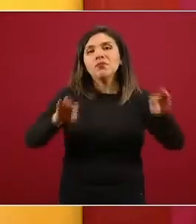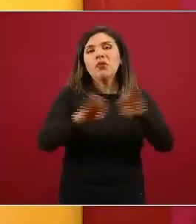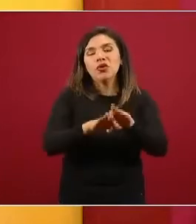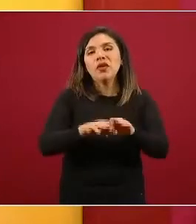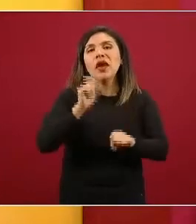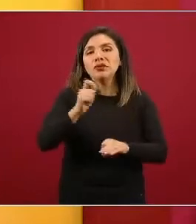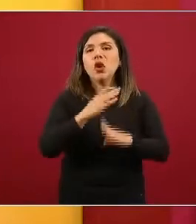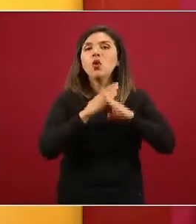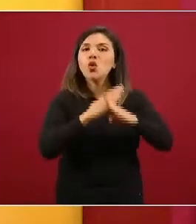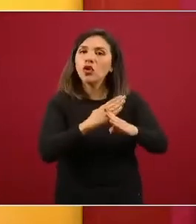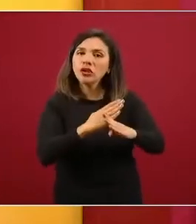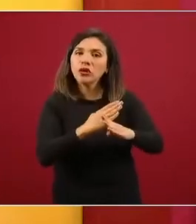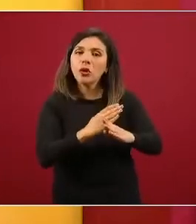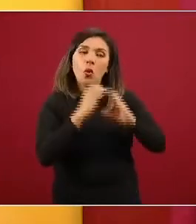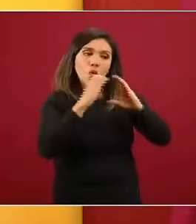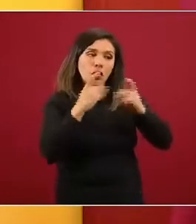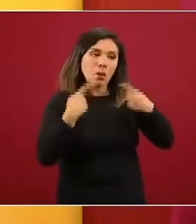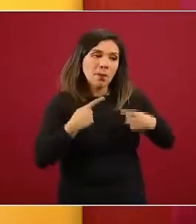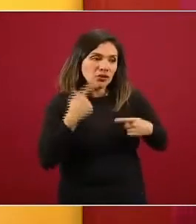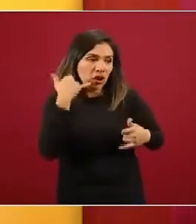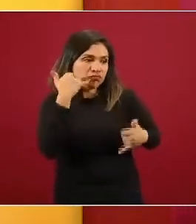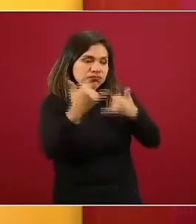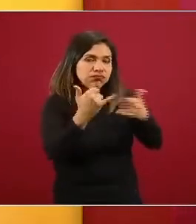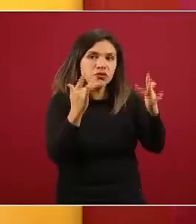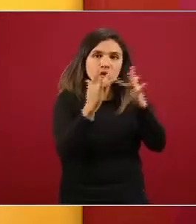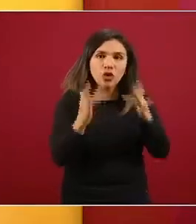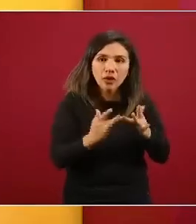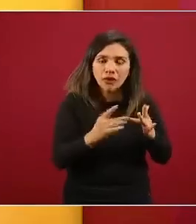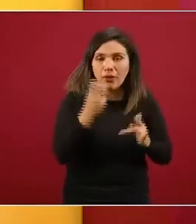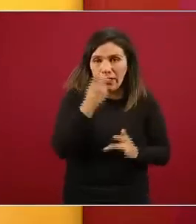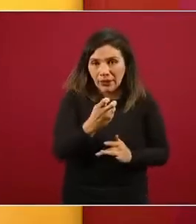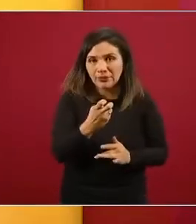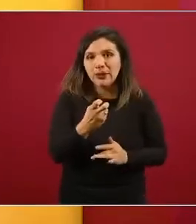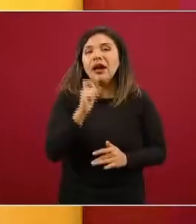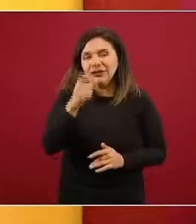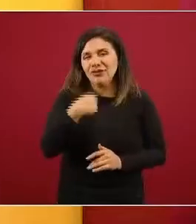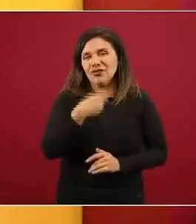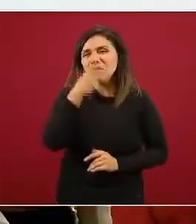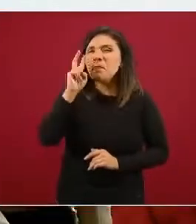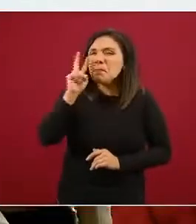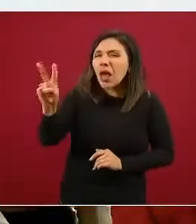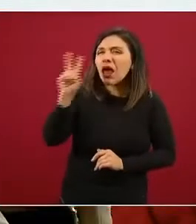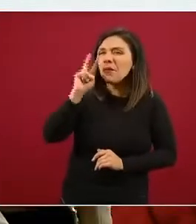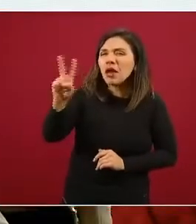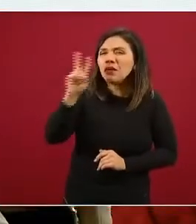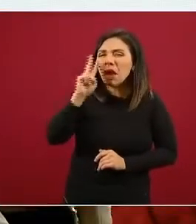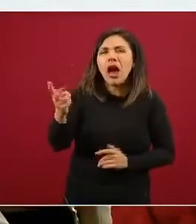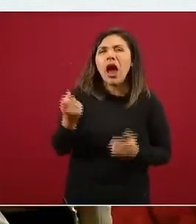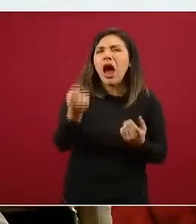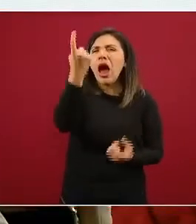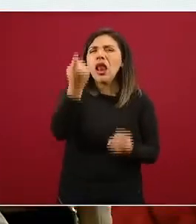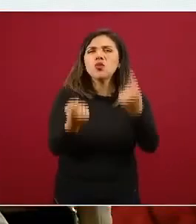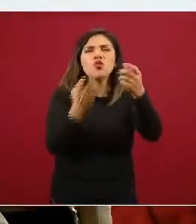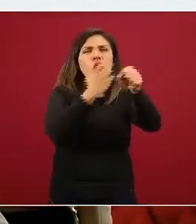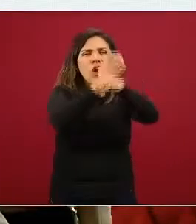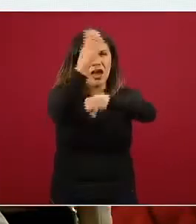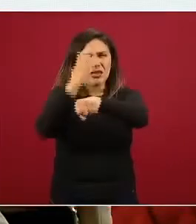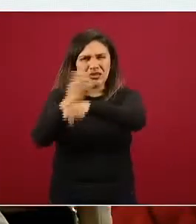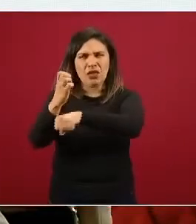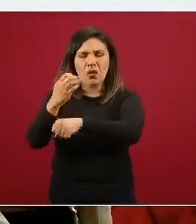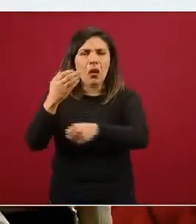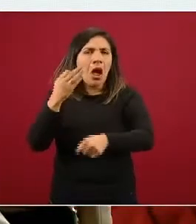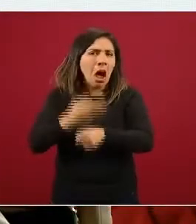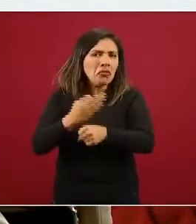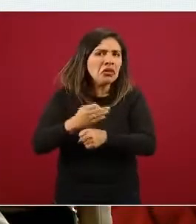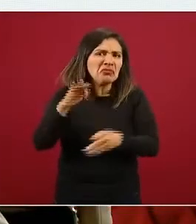la contención respecto a la mitigación. Lo que hemos estado viendo en algunas entidades federativas, ahorita ya casi